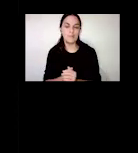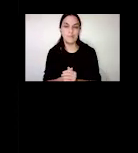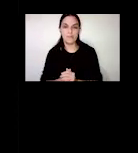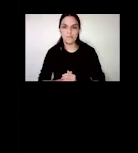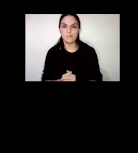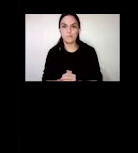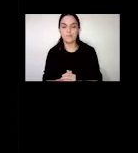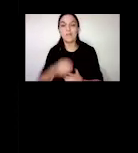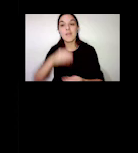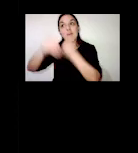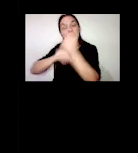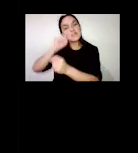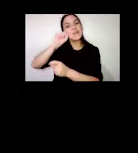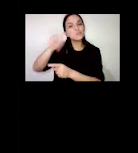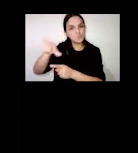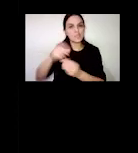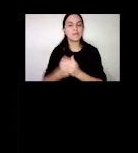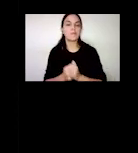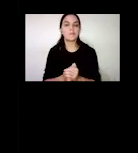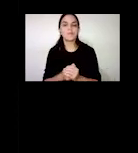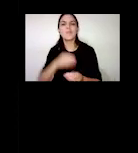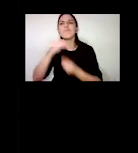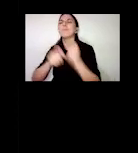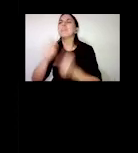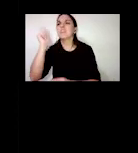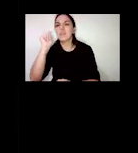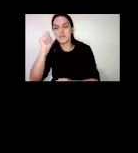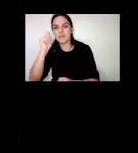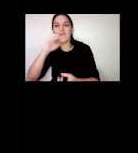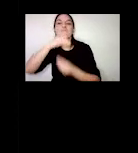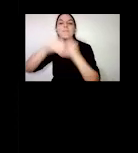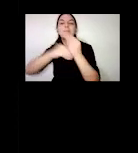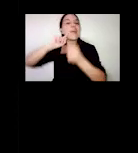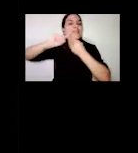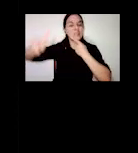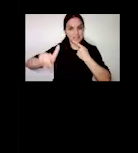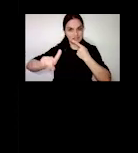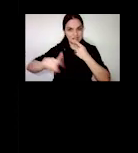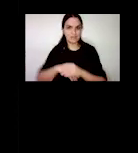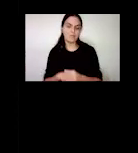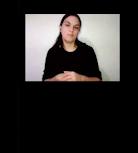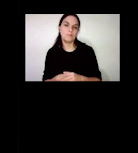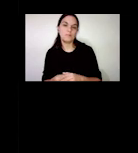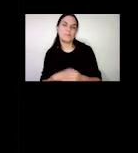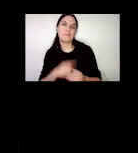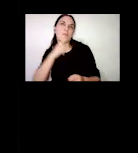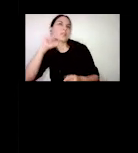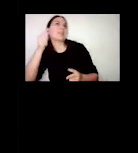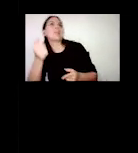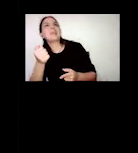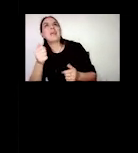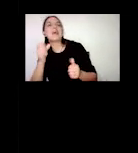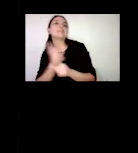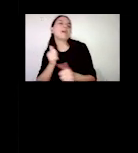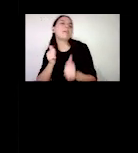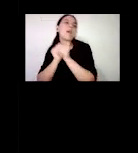Sus familiares, cuando hablamos de familiares directos, no de una tía que acompañó siempre al sobrino